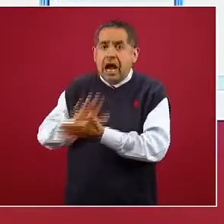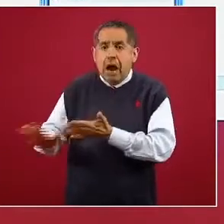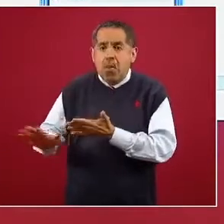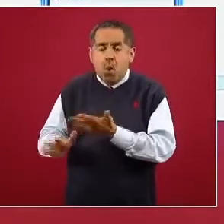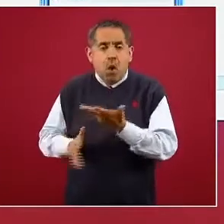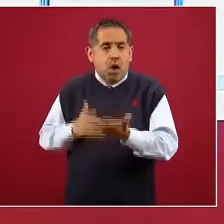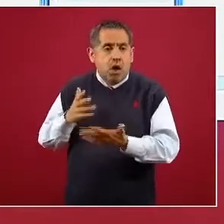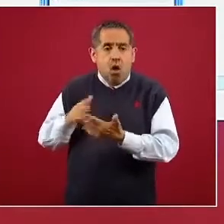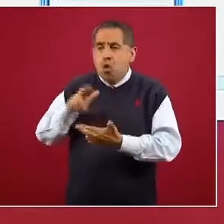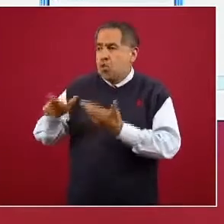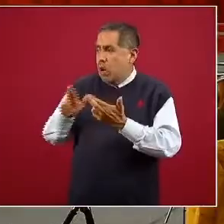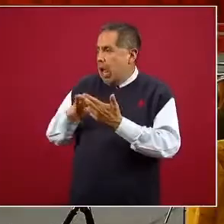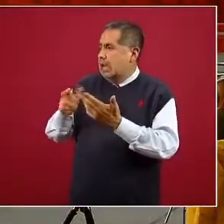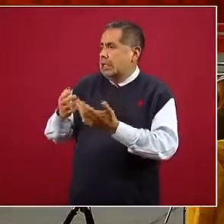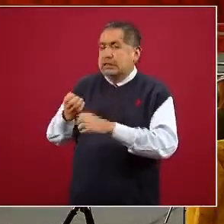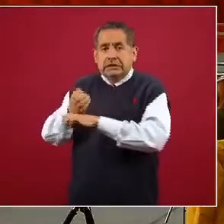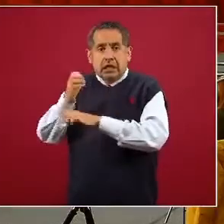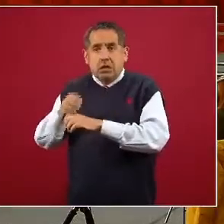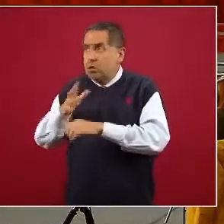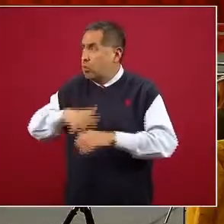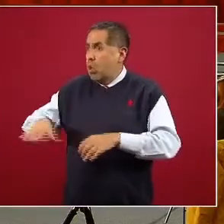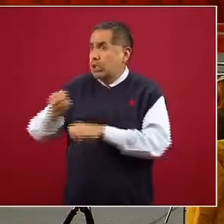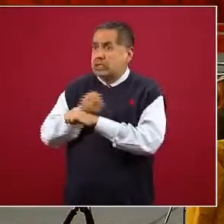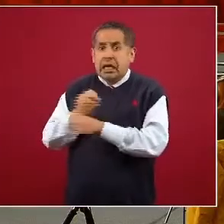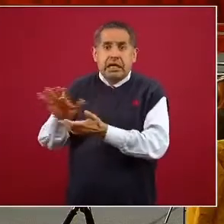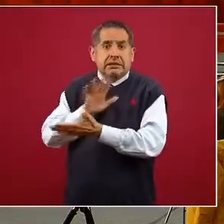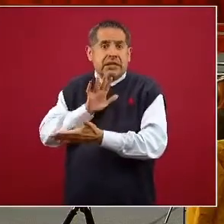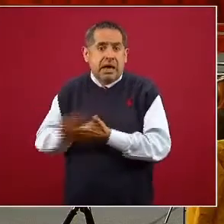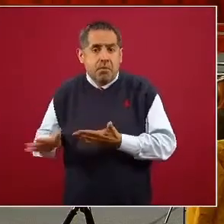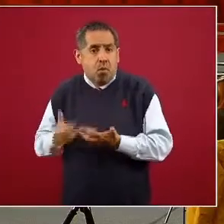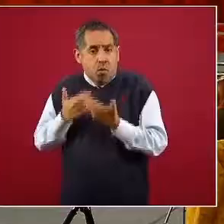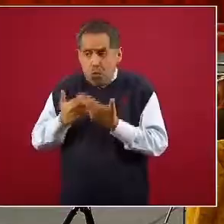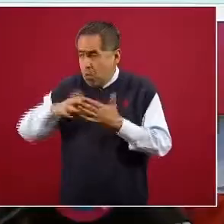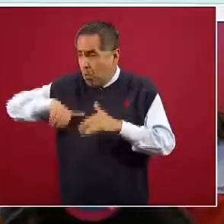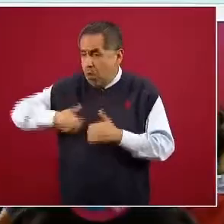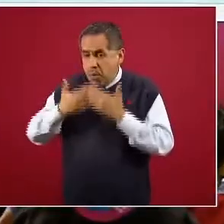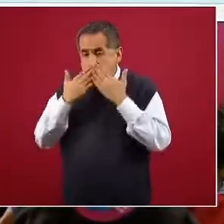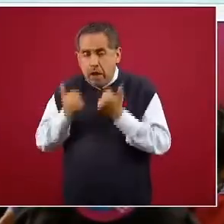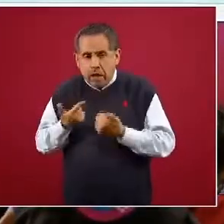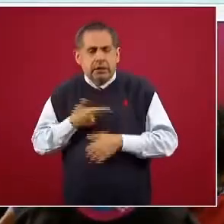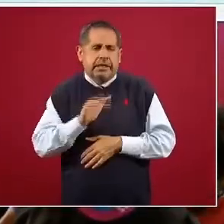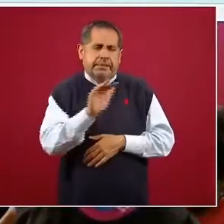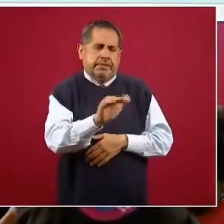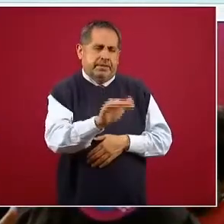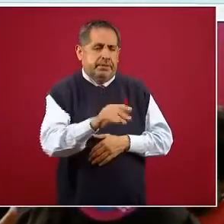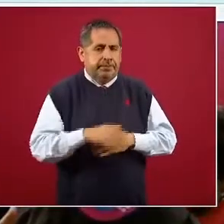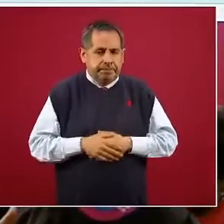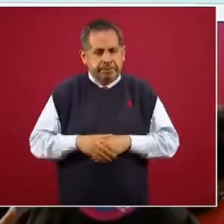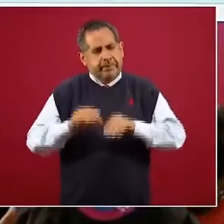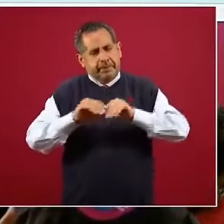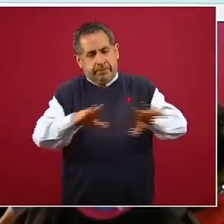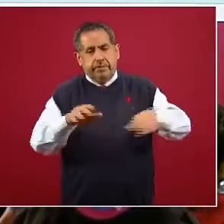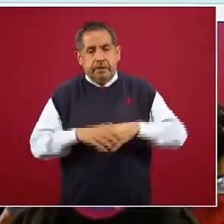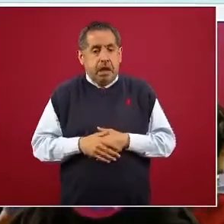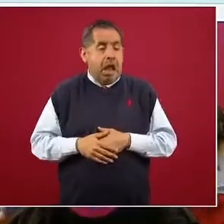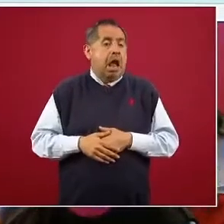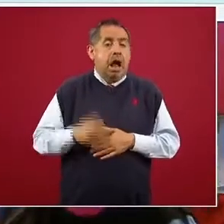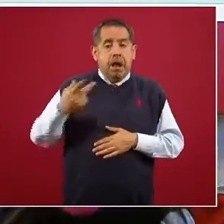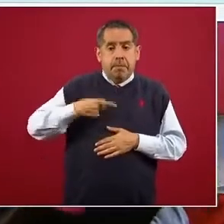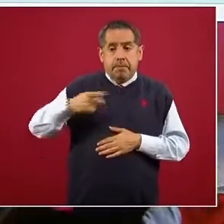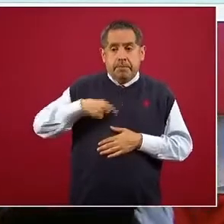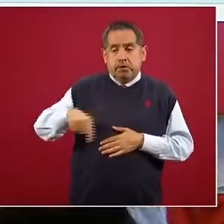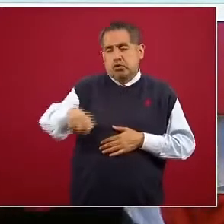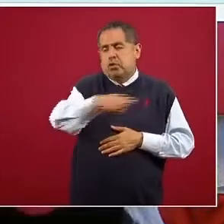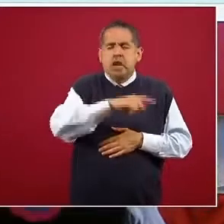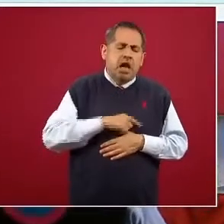regiones o hasta de estados. En el segundo punto, los donantes que se encuentren cerca de ese banco de